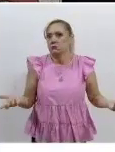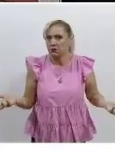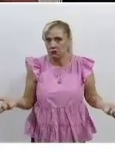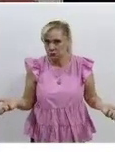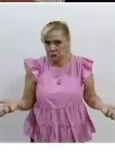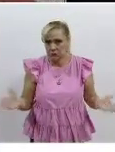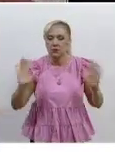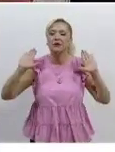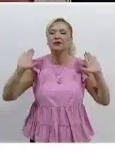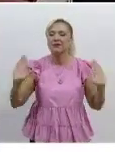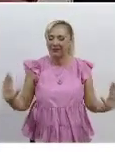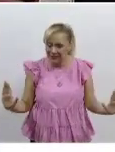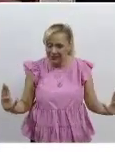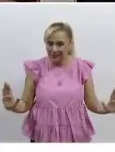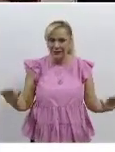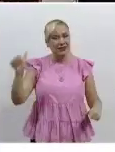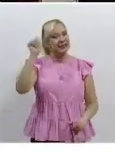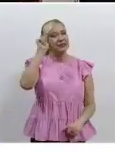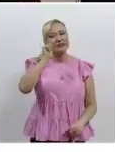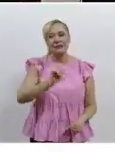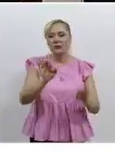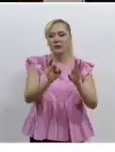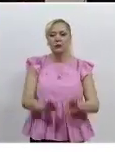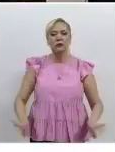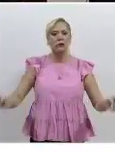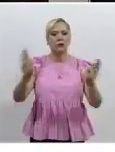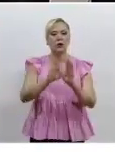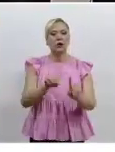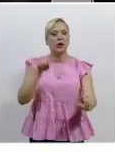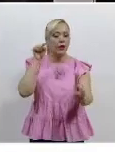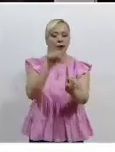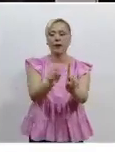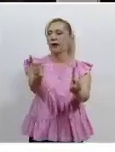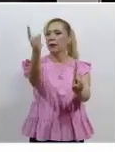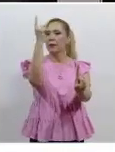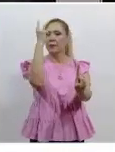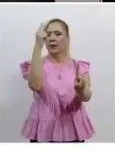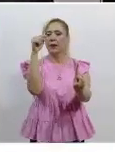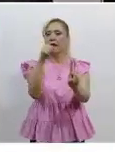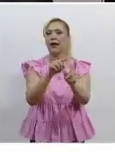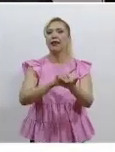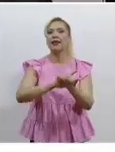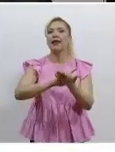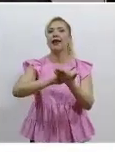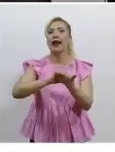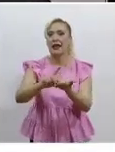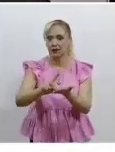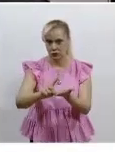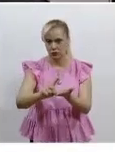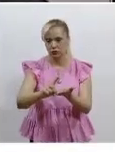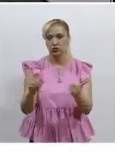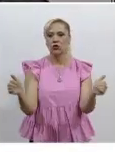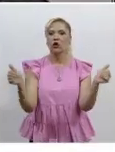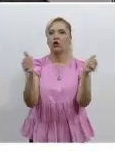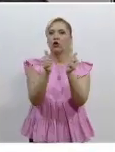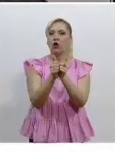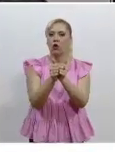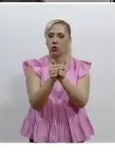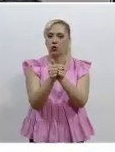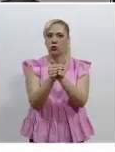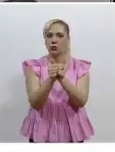implica es que en todo momento debe de procurar la tutela efectiva de los derechos a través de un